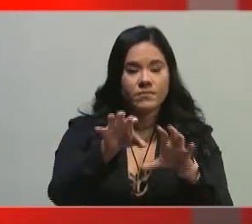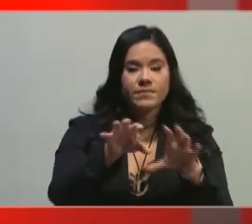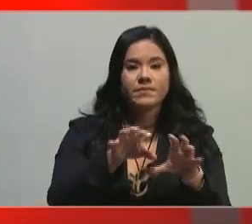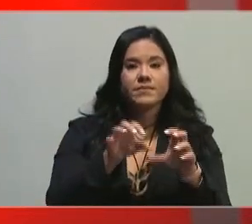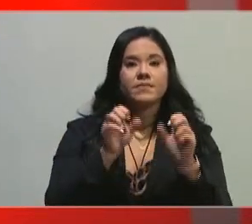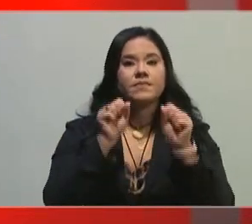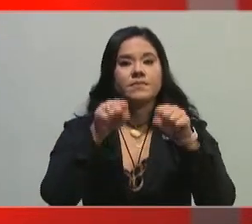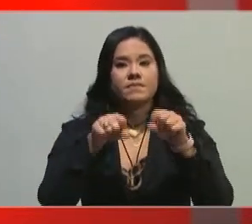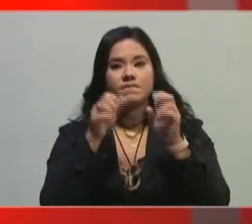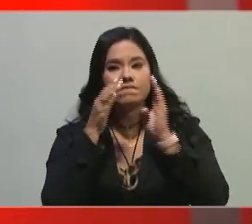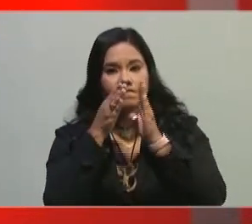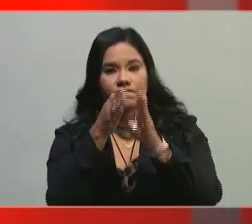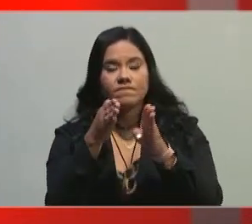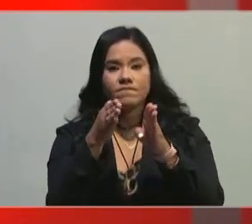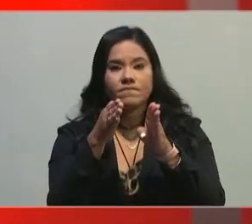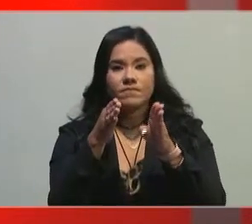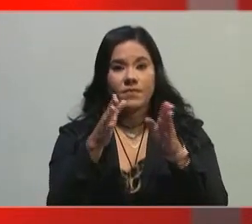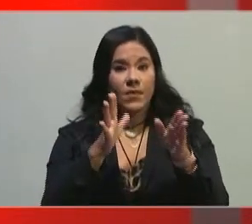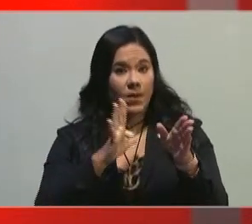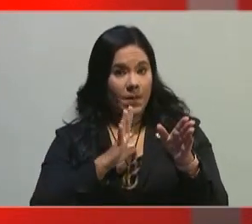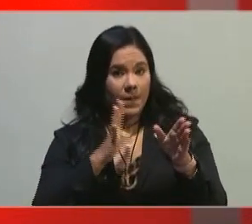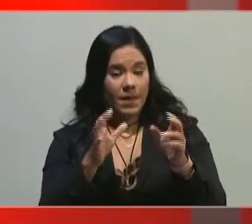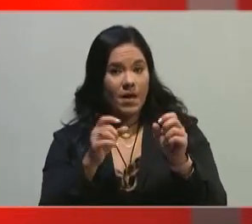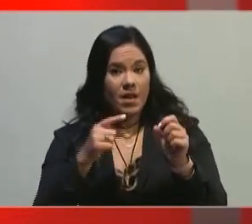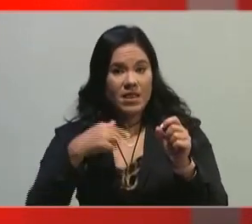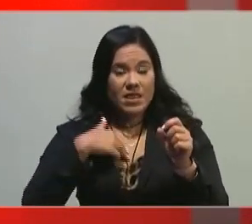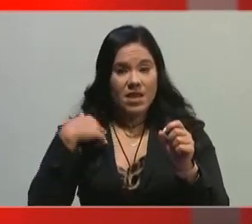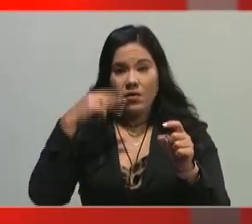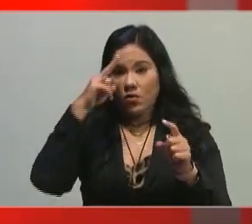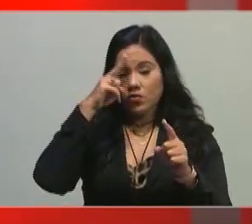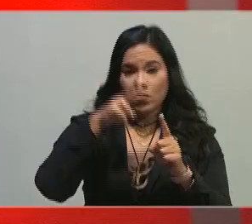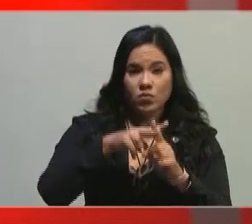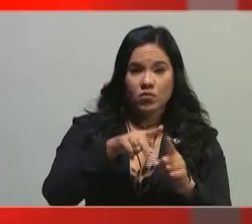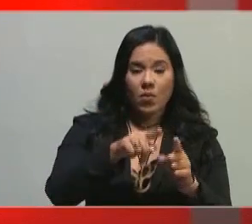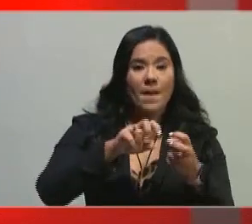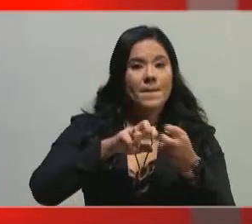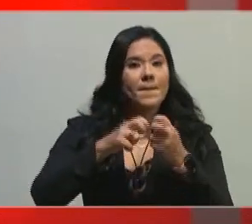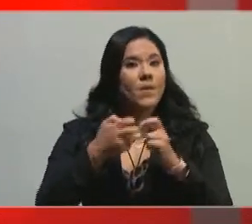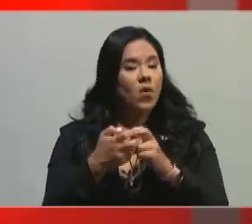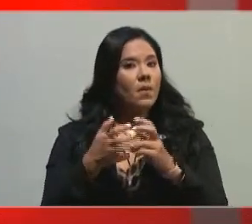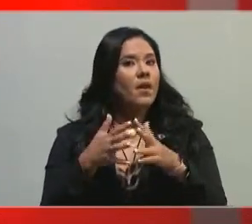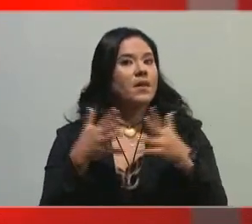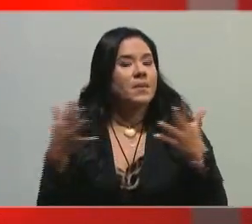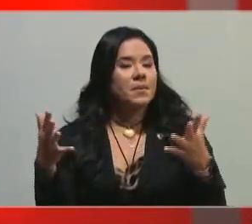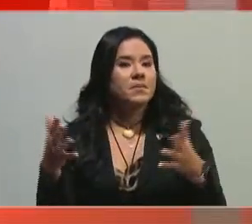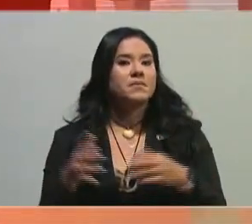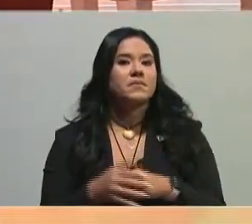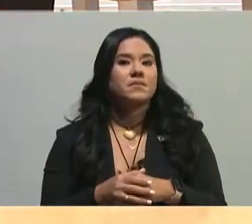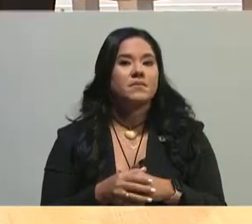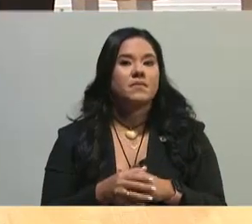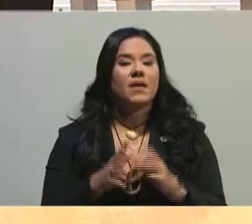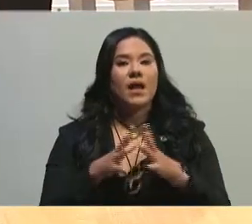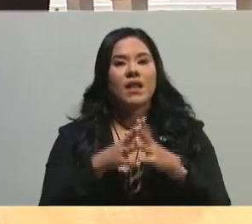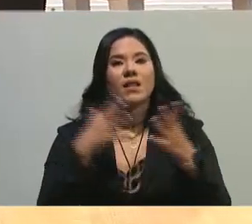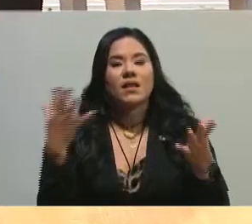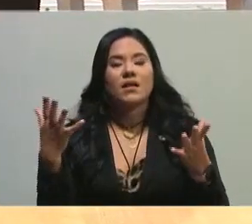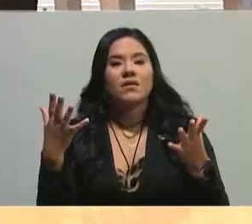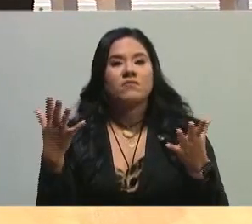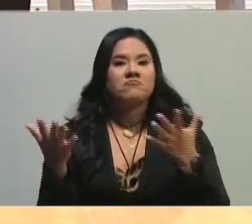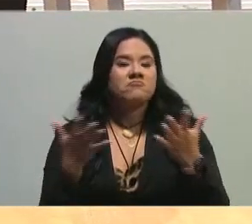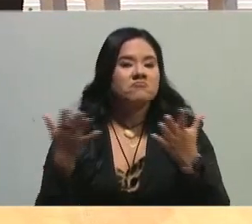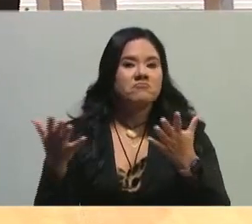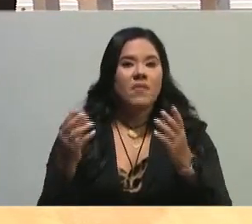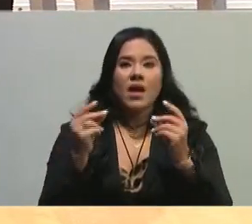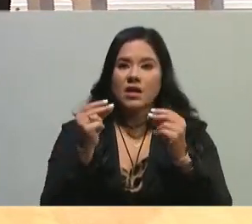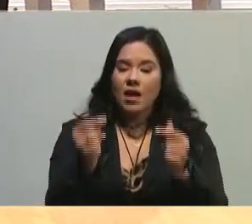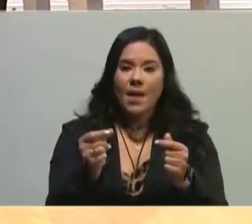diferentes juntas de vecinos tienen soluciones a los diferentes problemas que se presentan tanto de manera